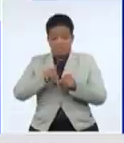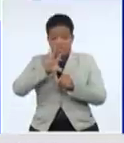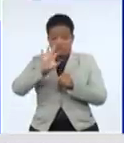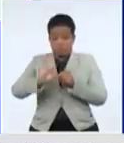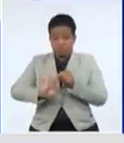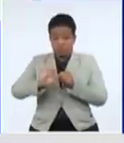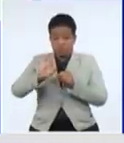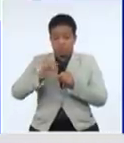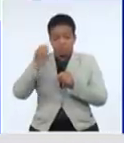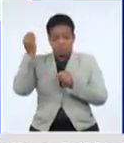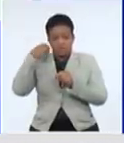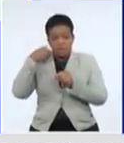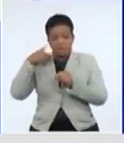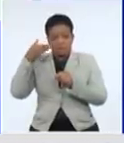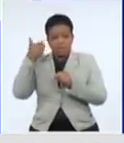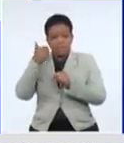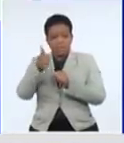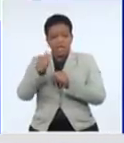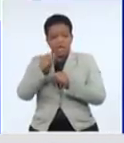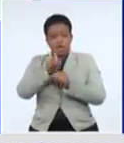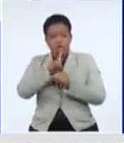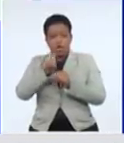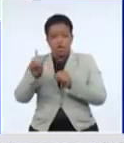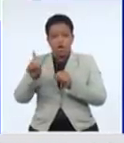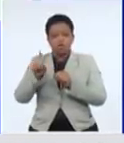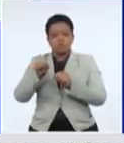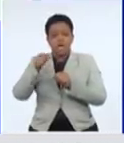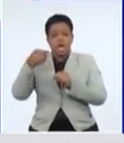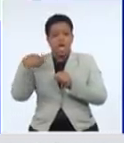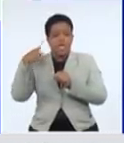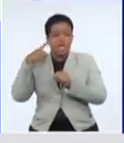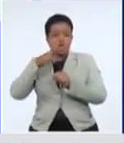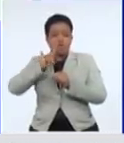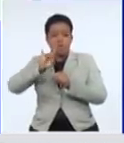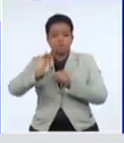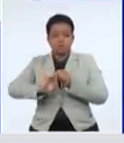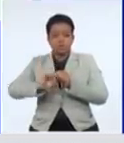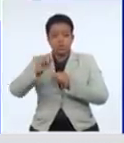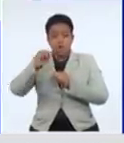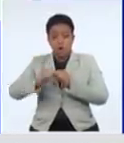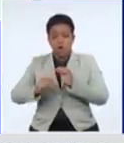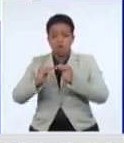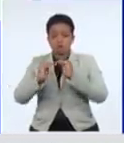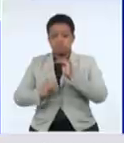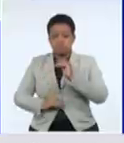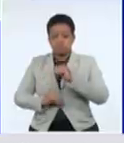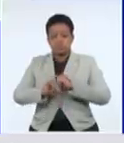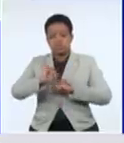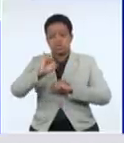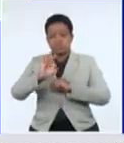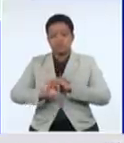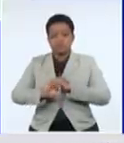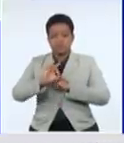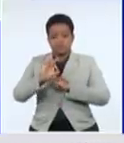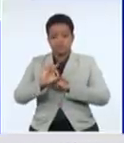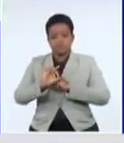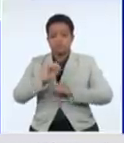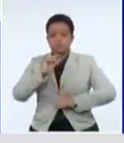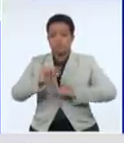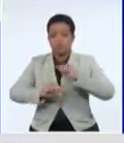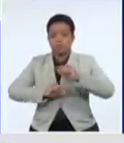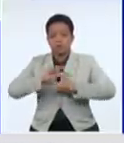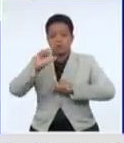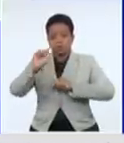tener 10, 11, ayer eran 9, hoy son 6. Realmente va disminuyendo el